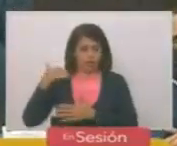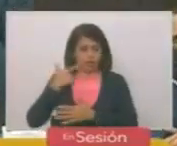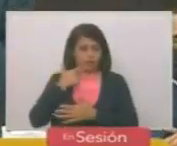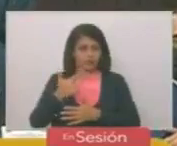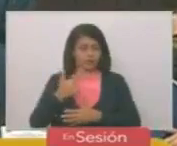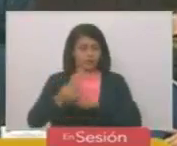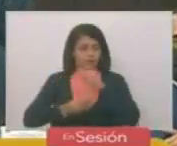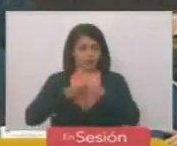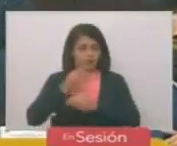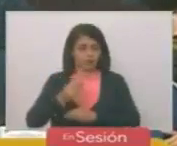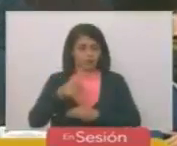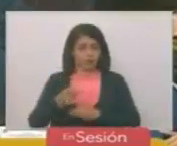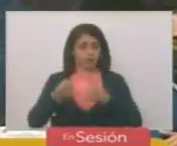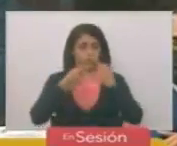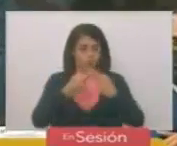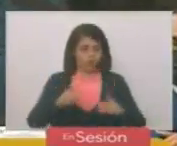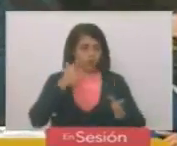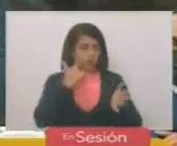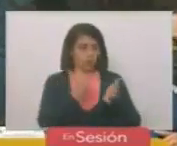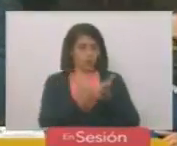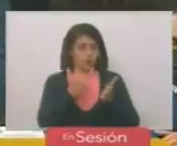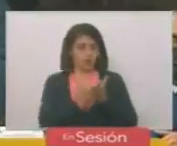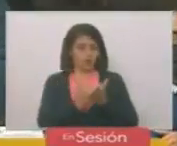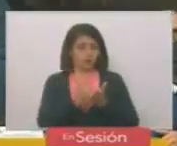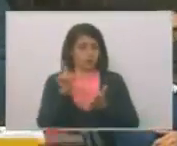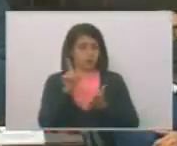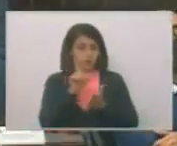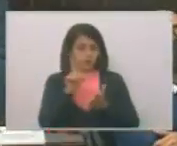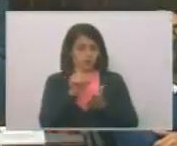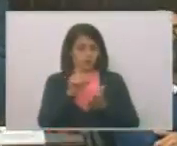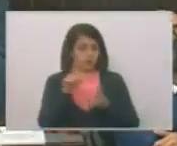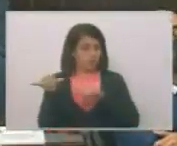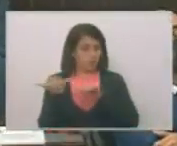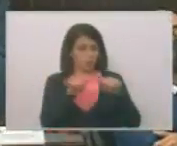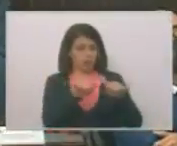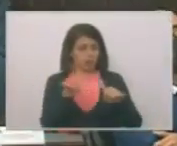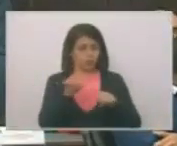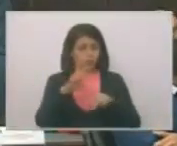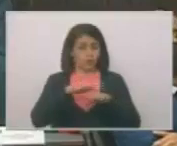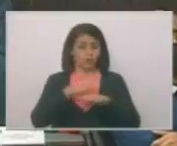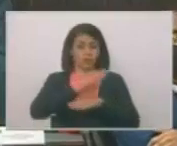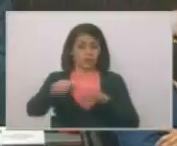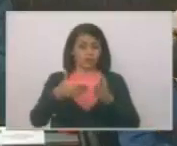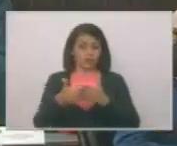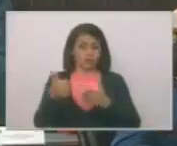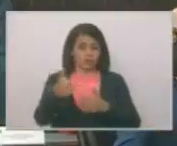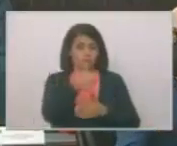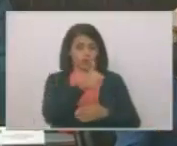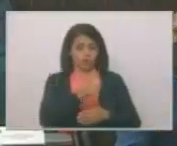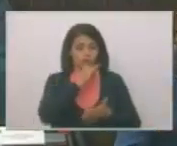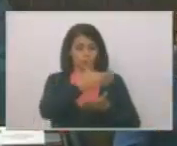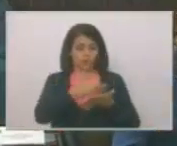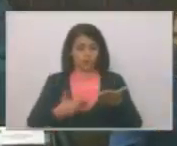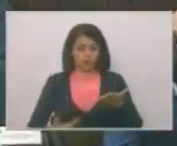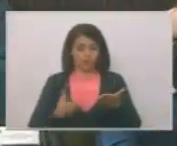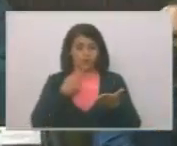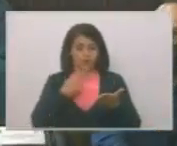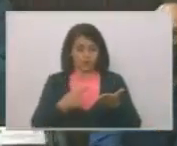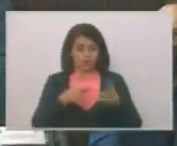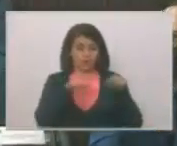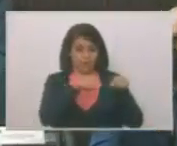desprende una evidencia que no es tal, porque todos y cada uno de los documentos mencionados por